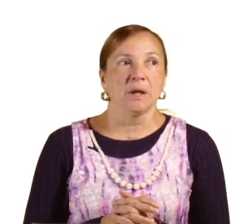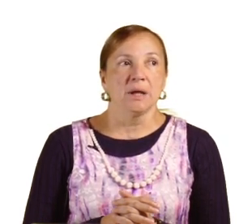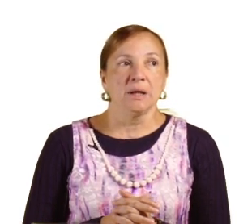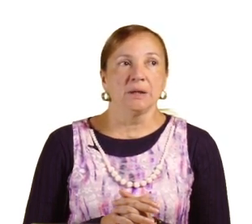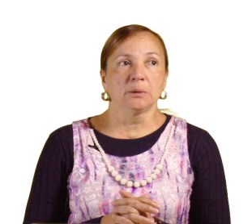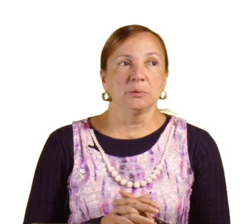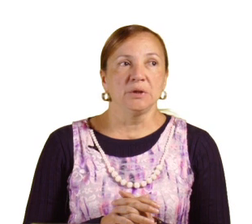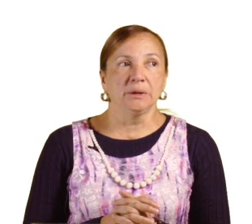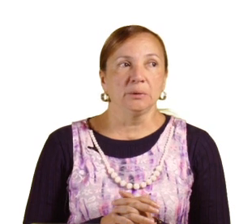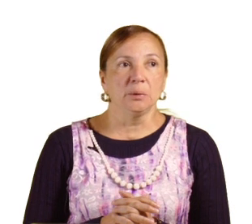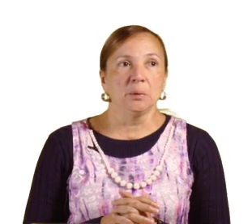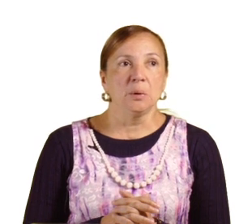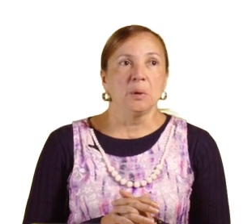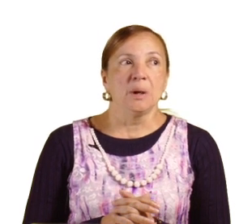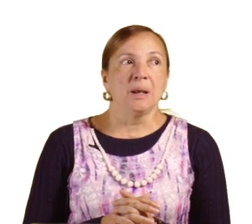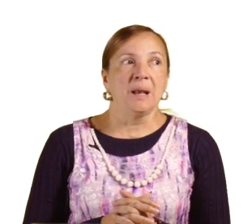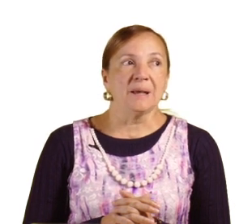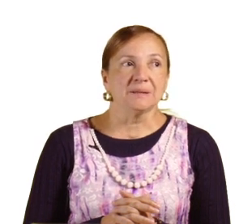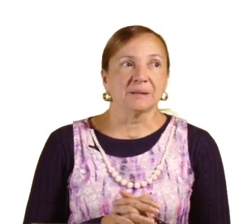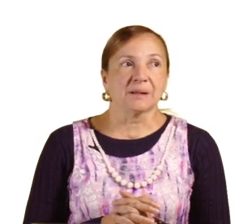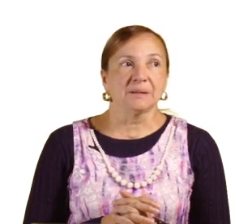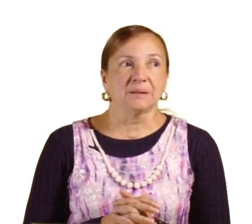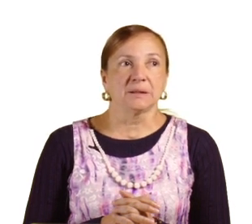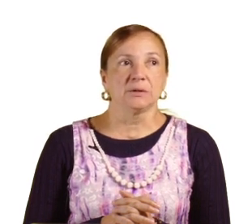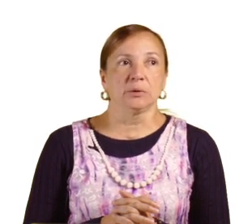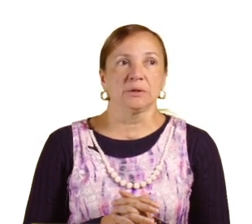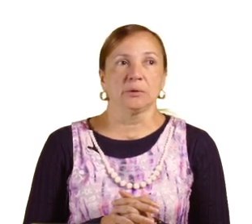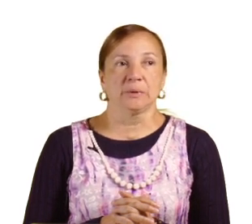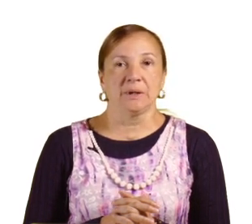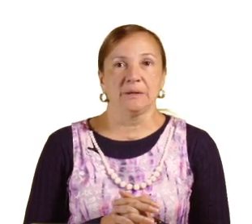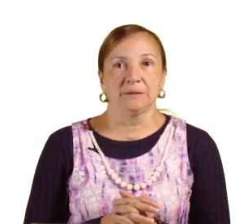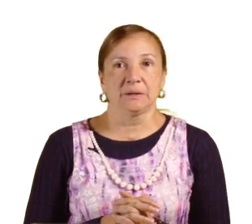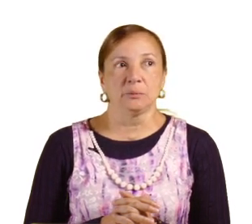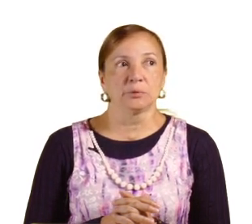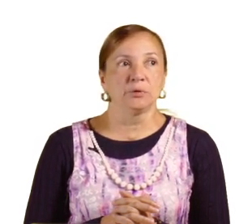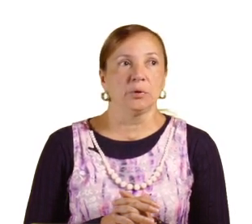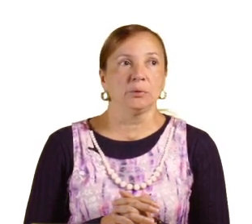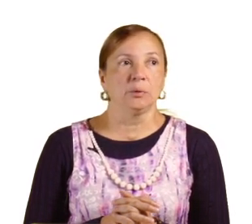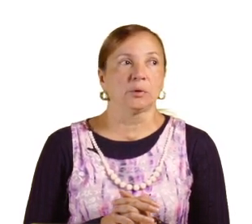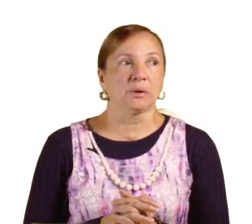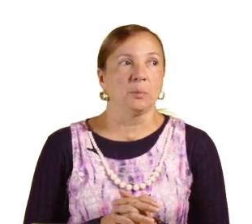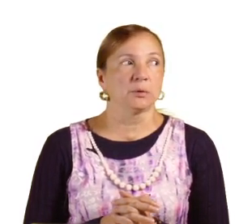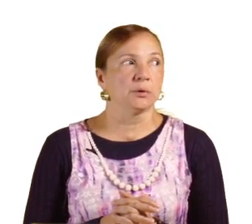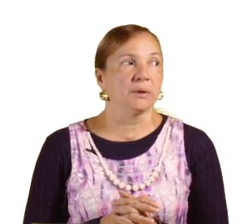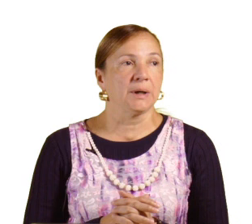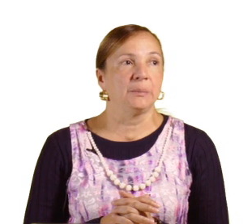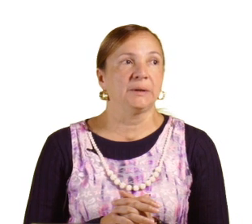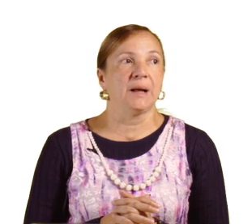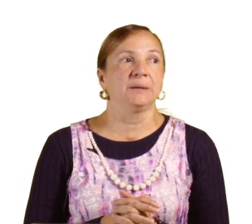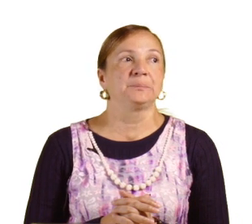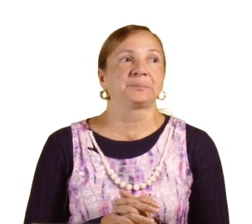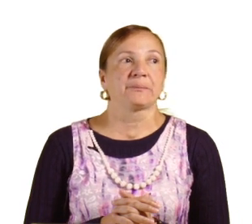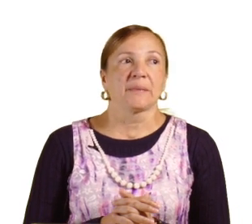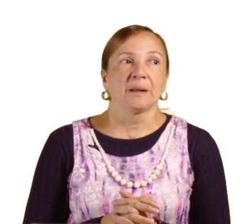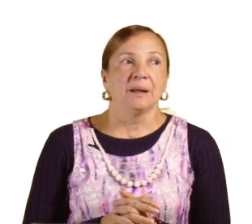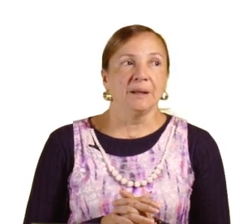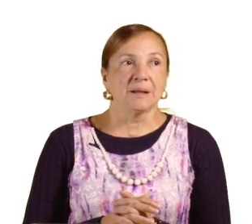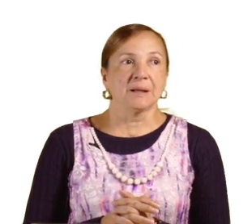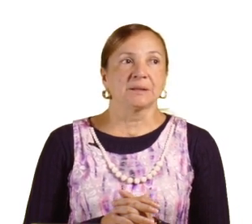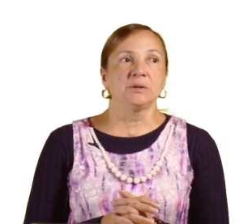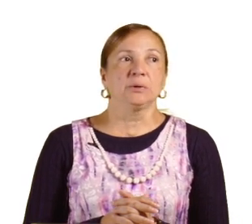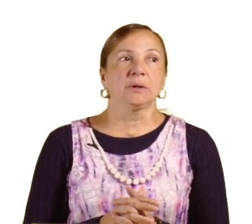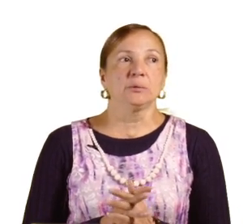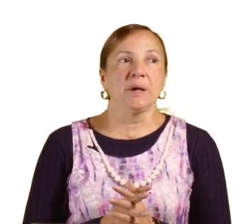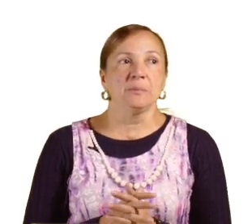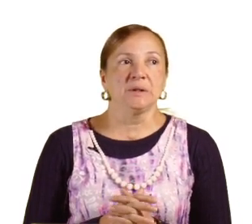acción, incluyendo las restricciones sobre la distribución o reembolso del capital. Y